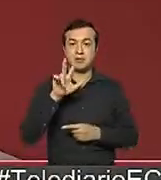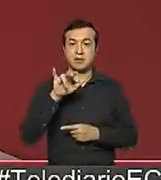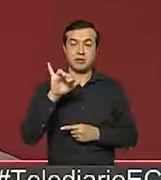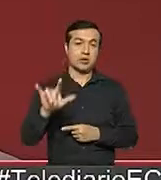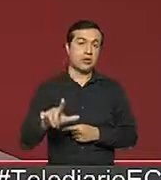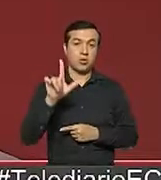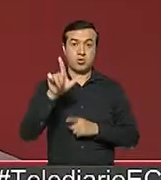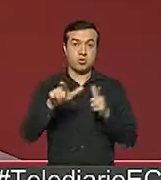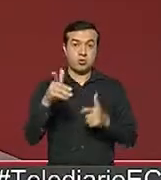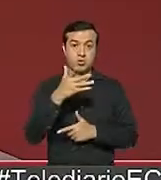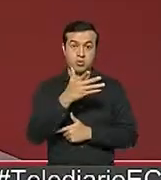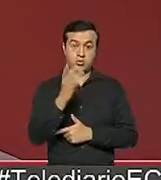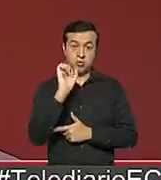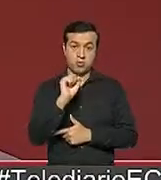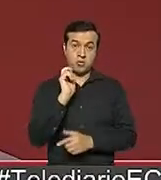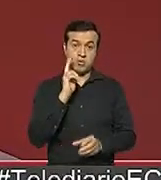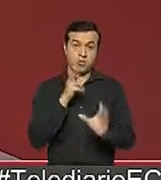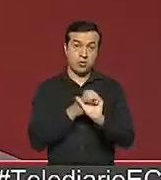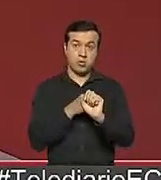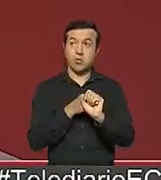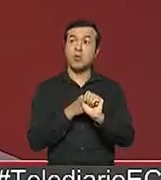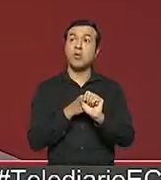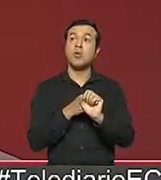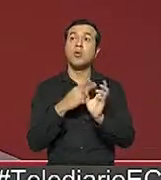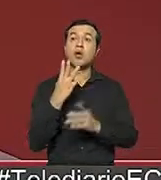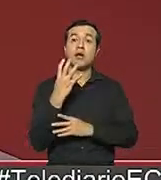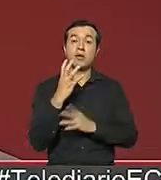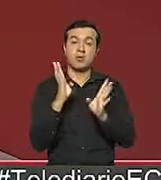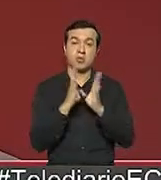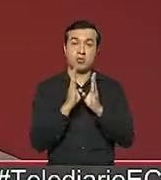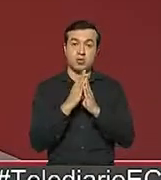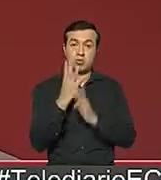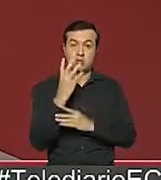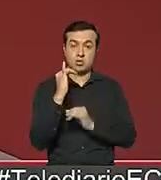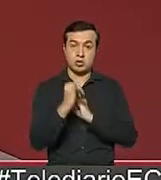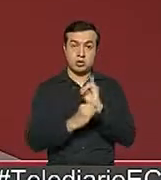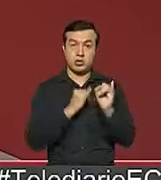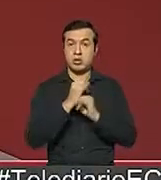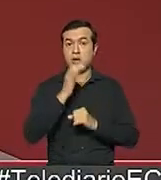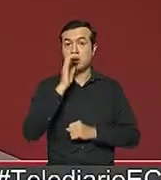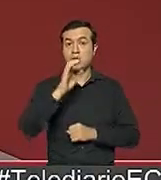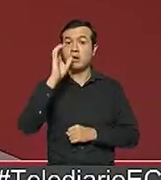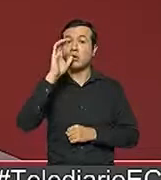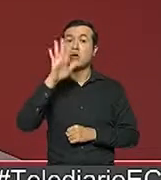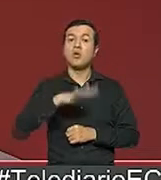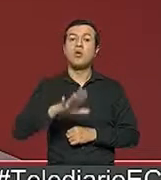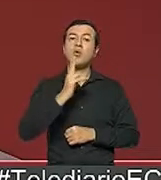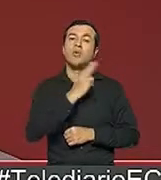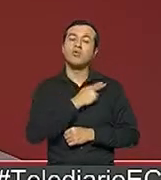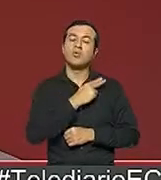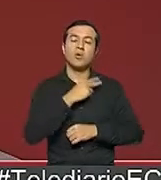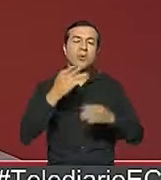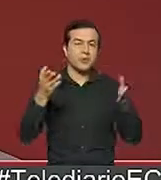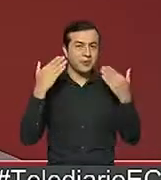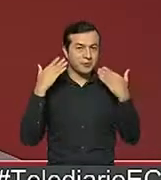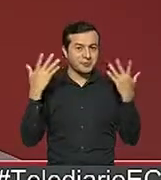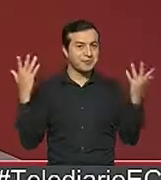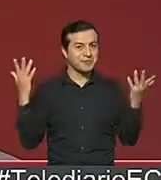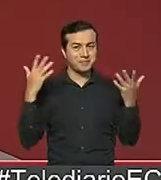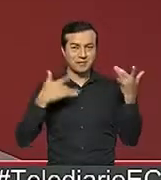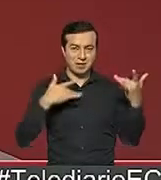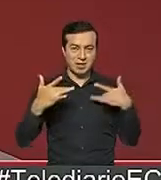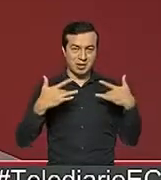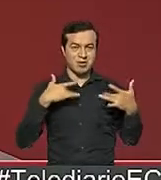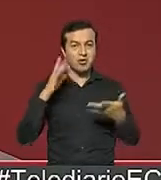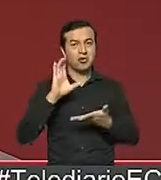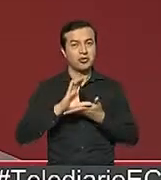la ciudadanía podrá asistir al 40º Festival Internacional de Coros organizado por la Universidad de Guayaquil en el Teatro